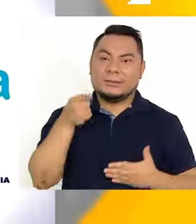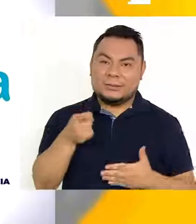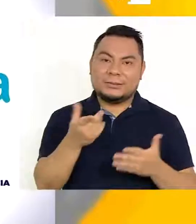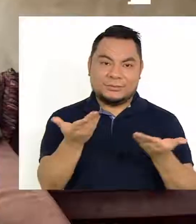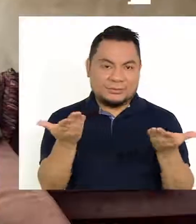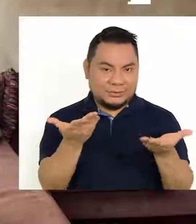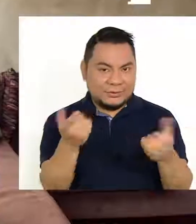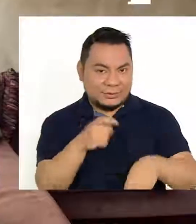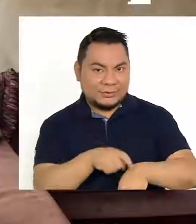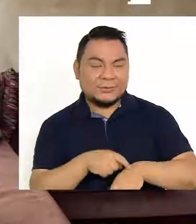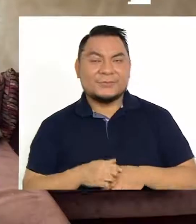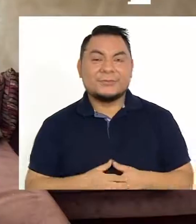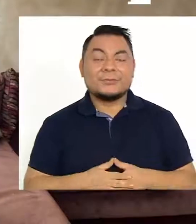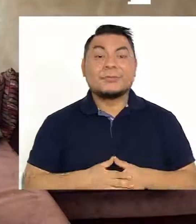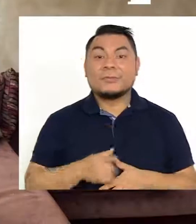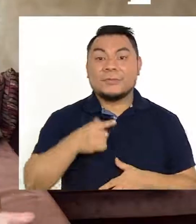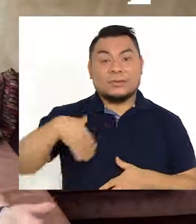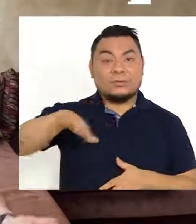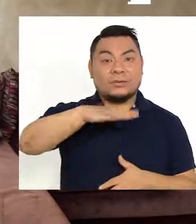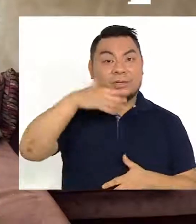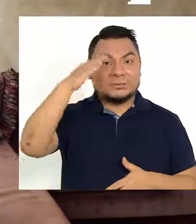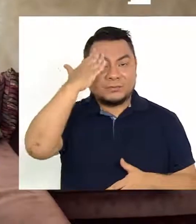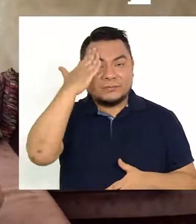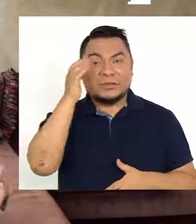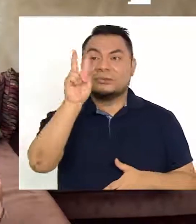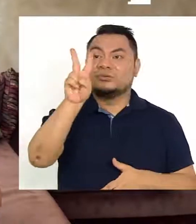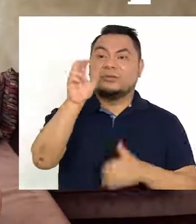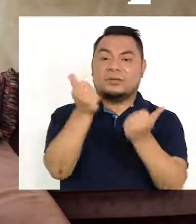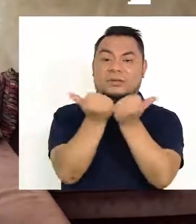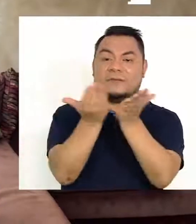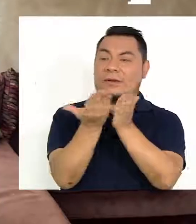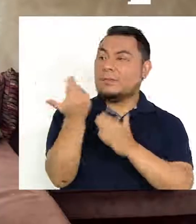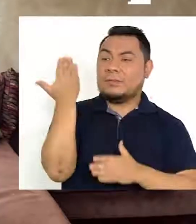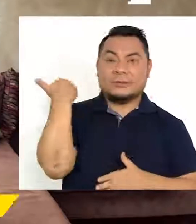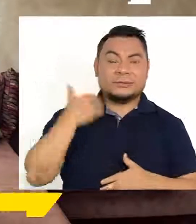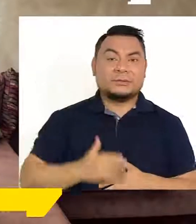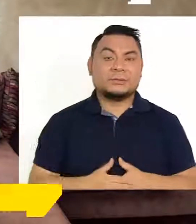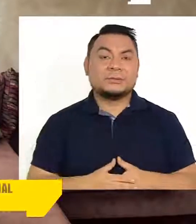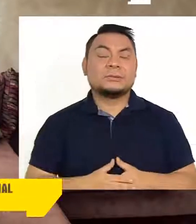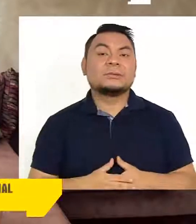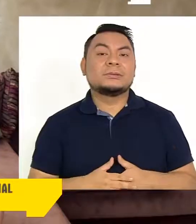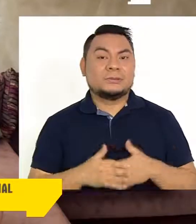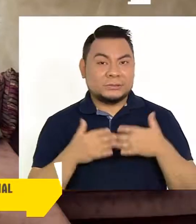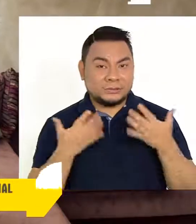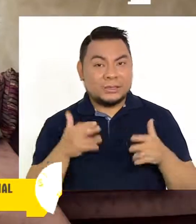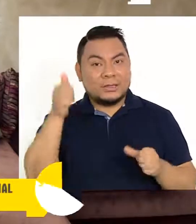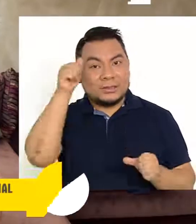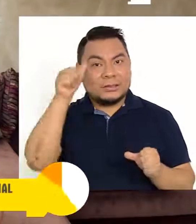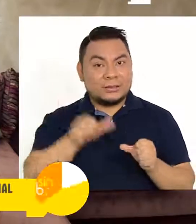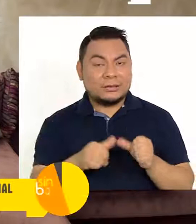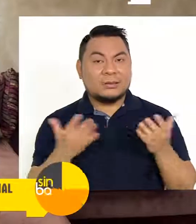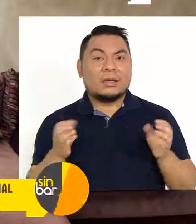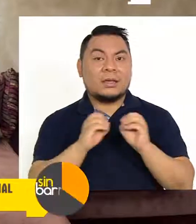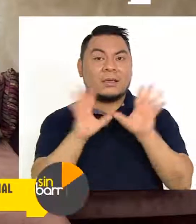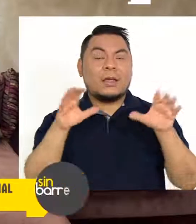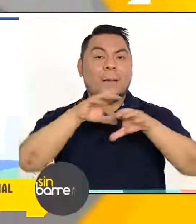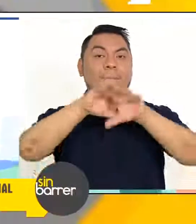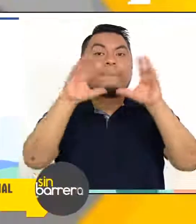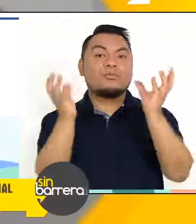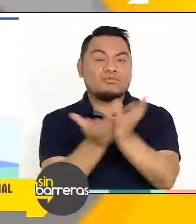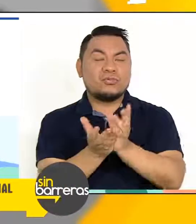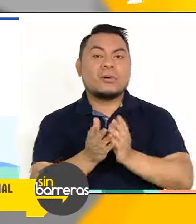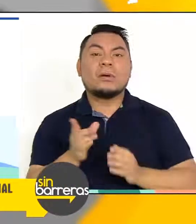por este espacio. Como todos sabemos, el 2 de abril pasado hemos recordado el